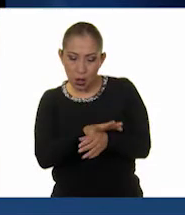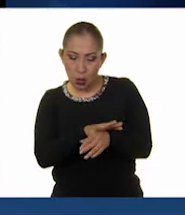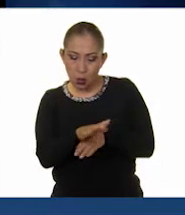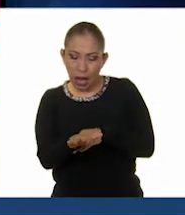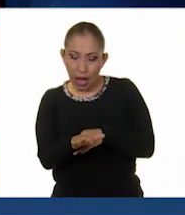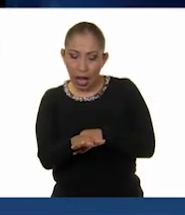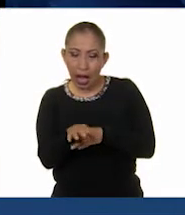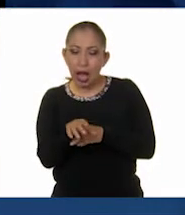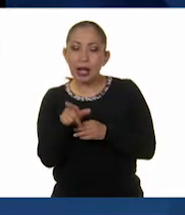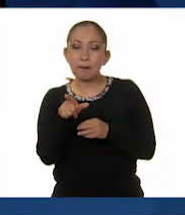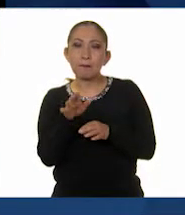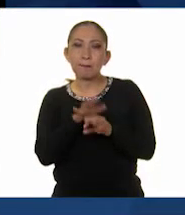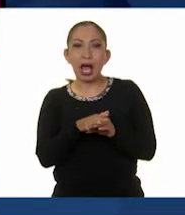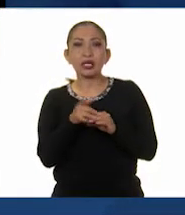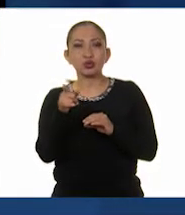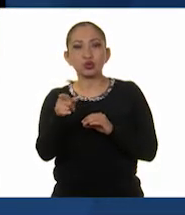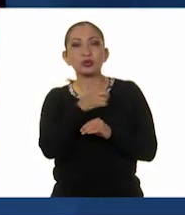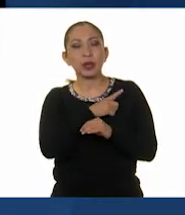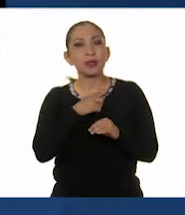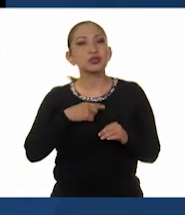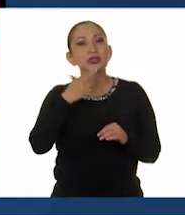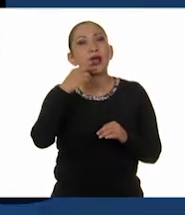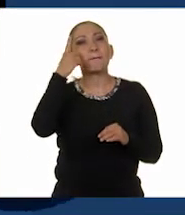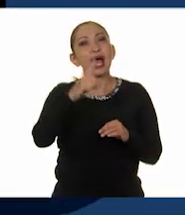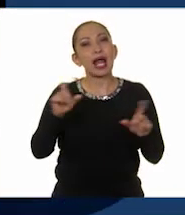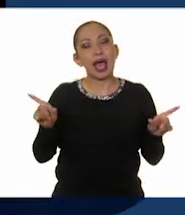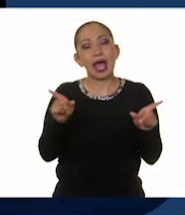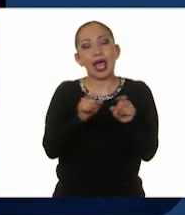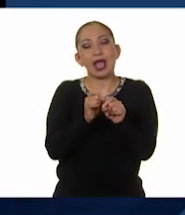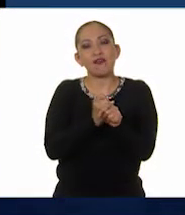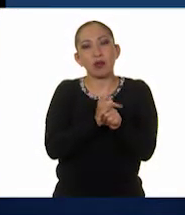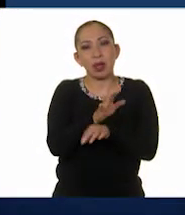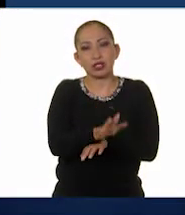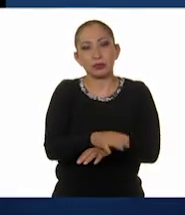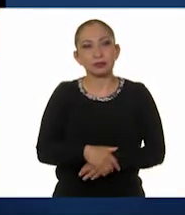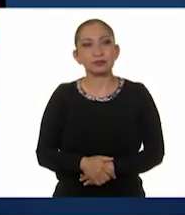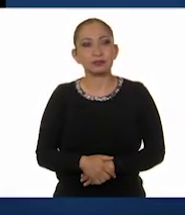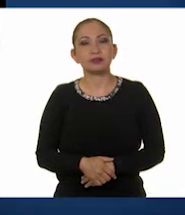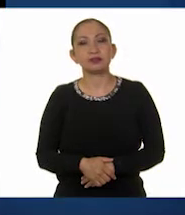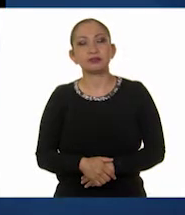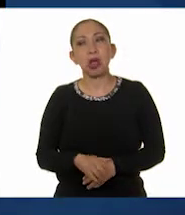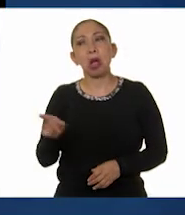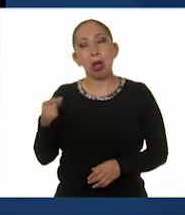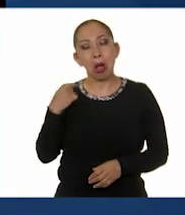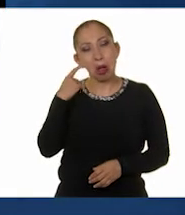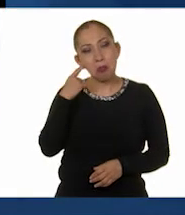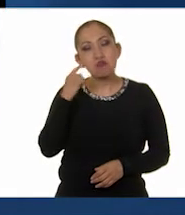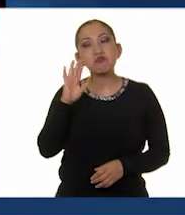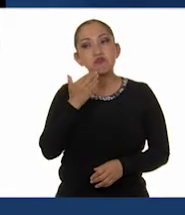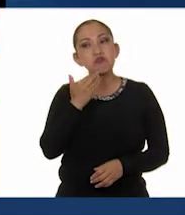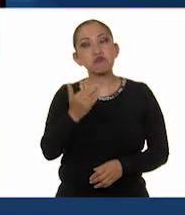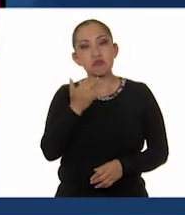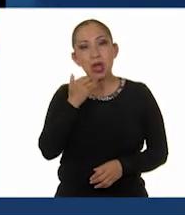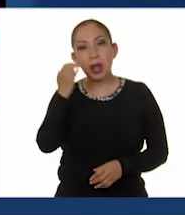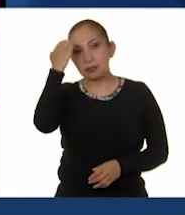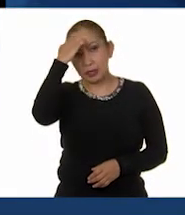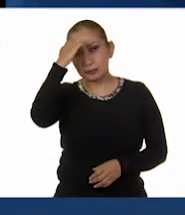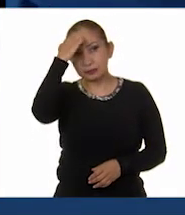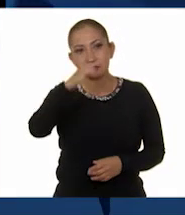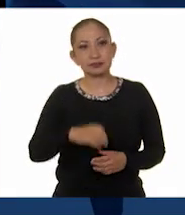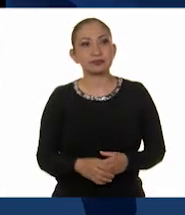de tendencia central te conviene utilizar para resumir la información. Ah, me parece que va a ser una muy buena